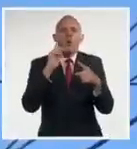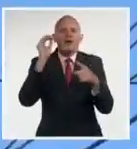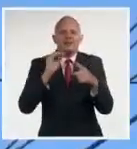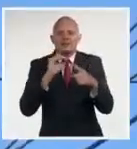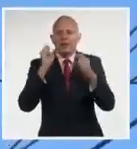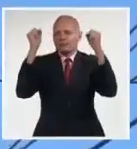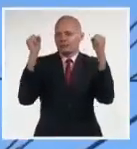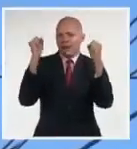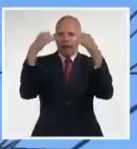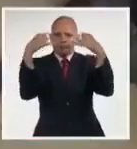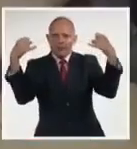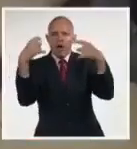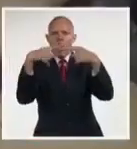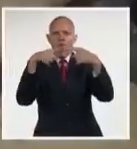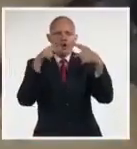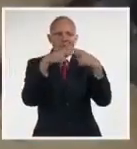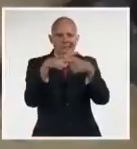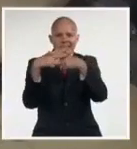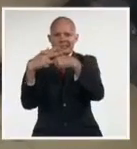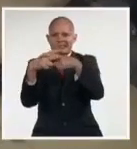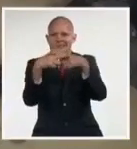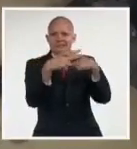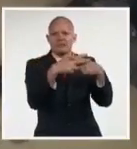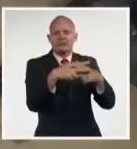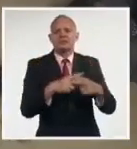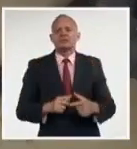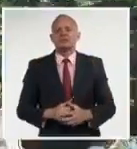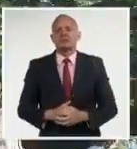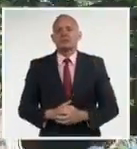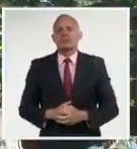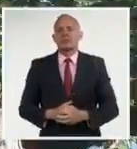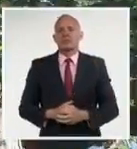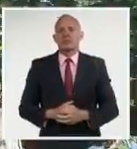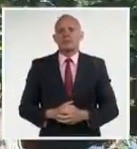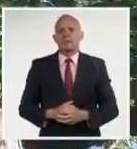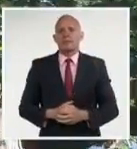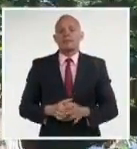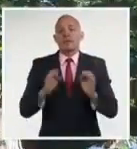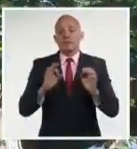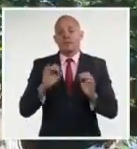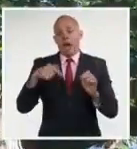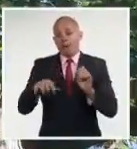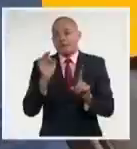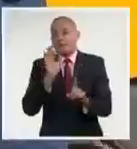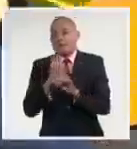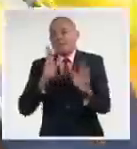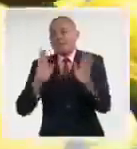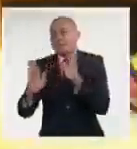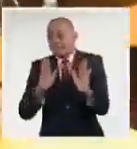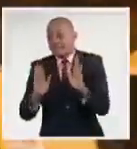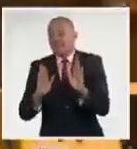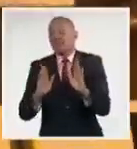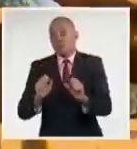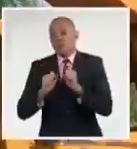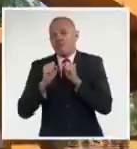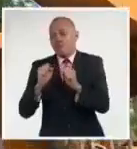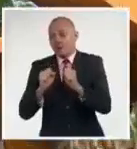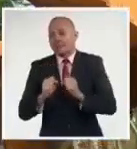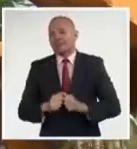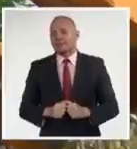al restablecimiento del servicio seriamente afectado. Fue la etapa recuperativa decisiva para el paso,